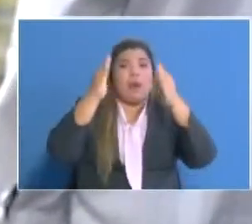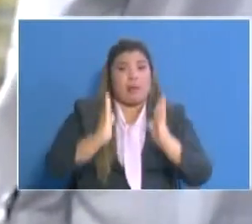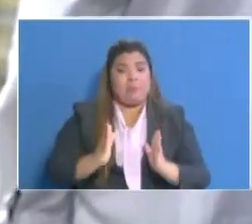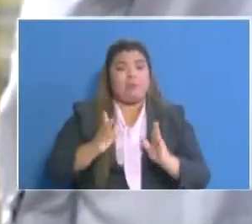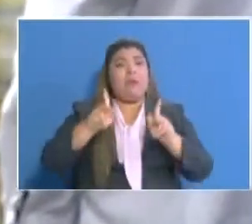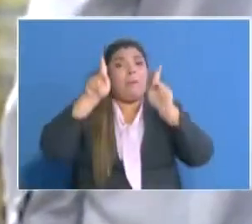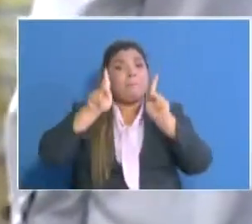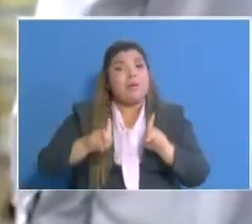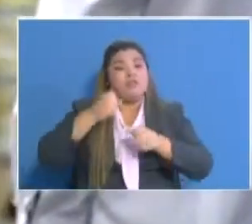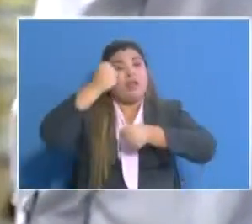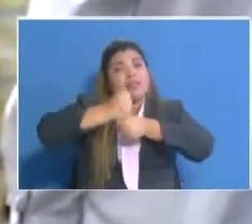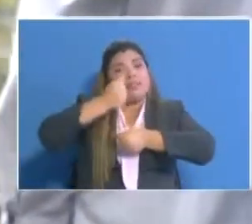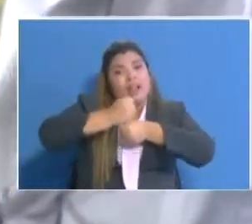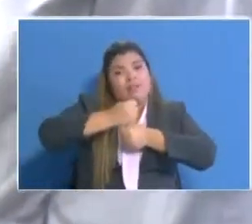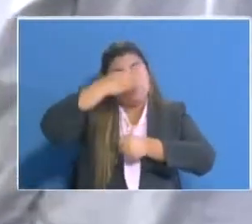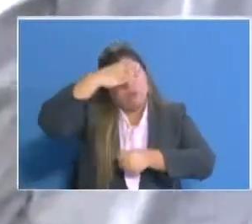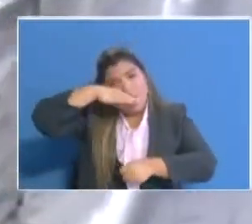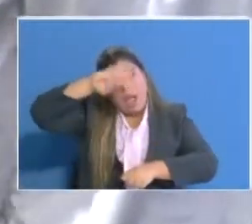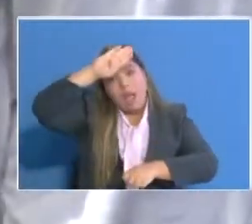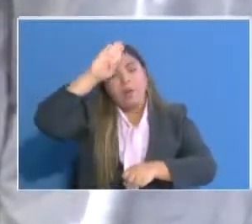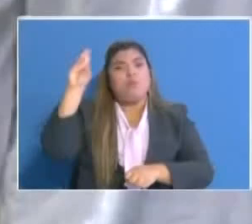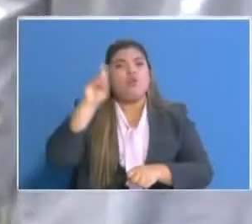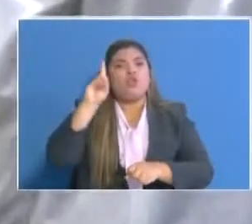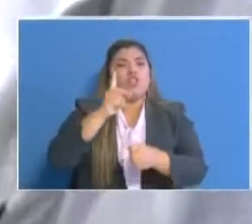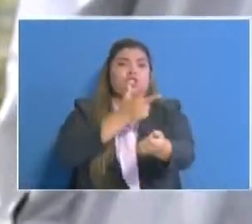de diferentes partes del país,